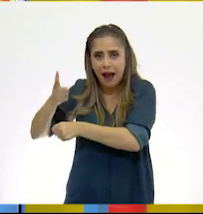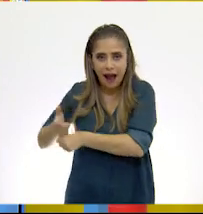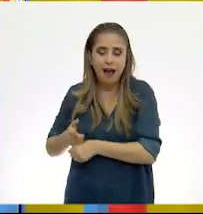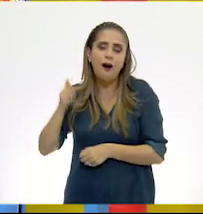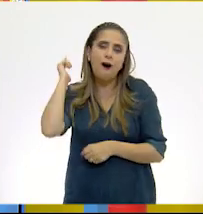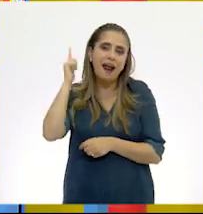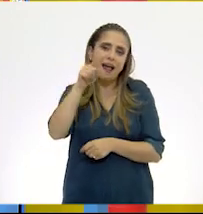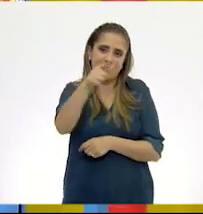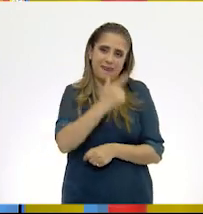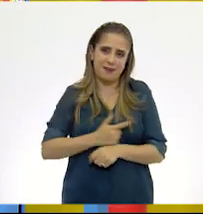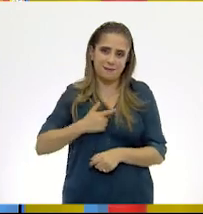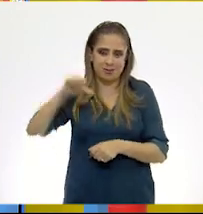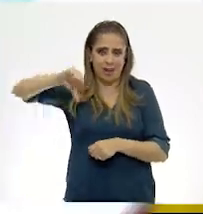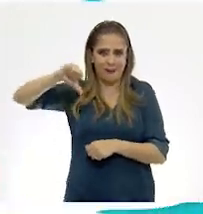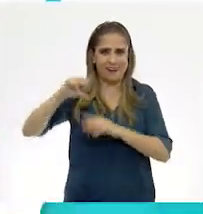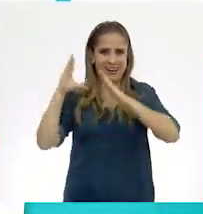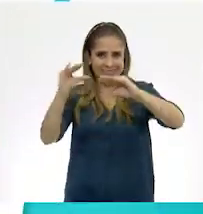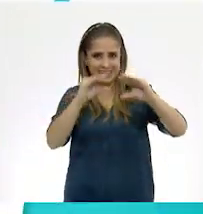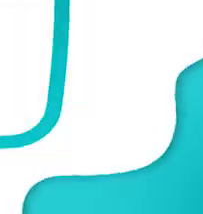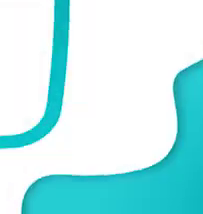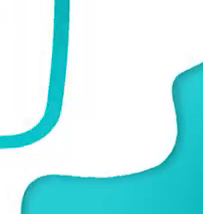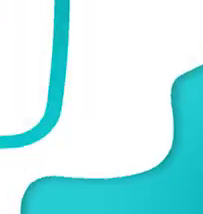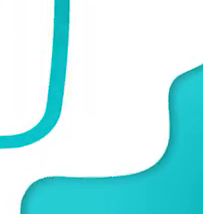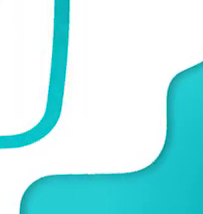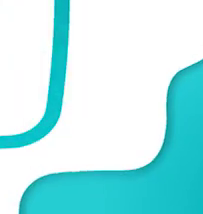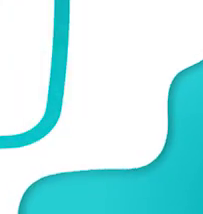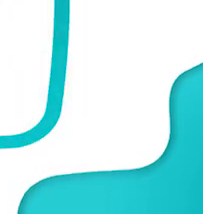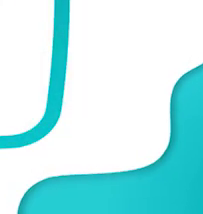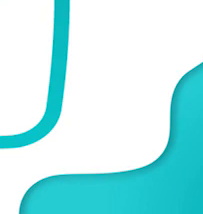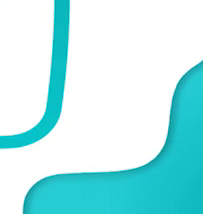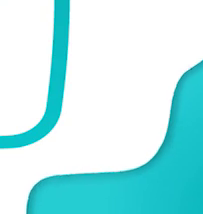tanto como nosotros. Y ahora continuamos con...